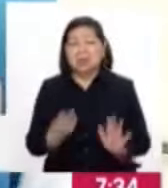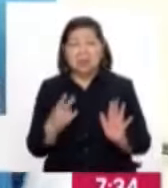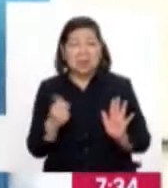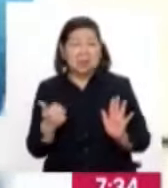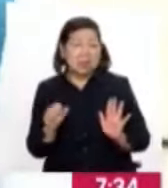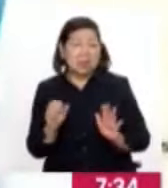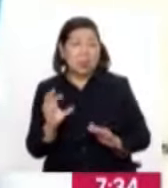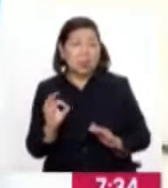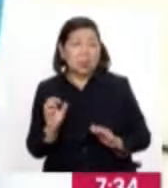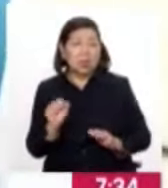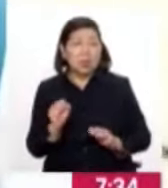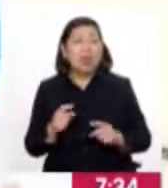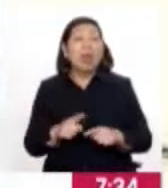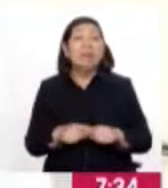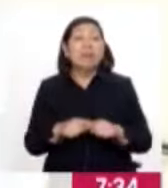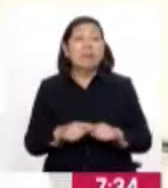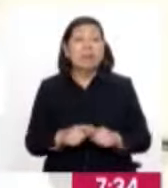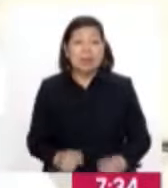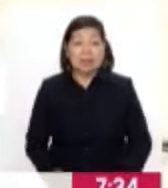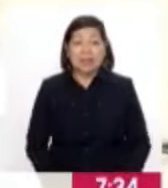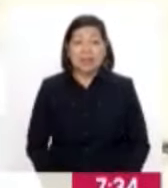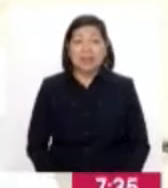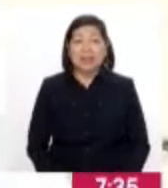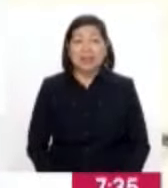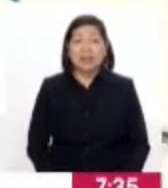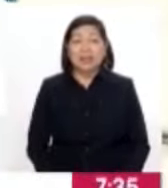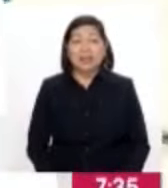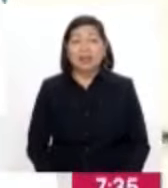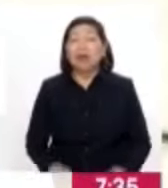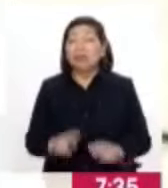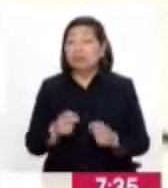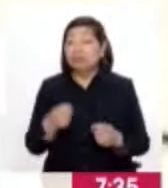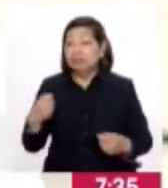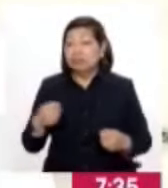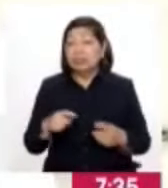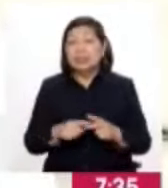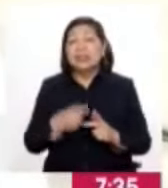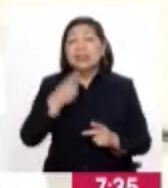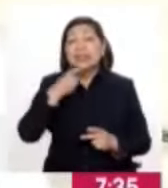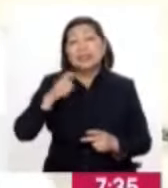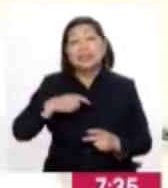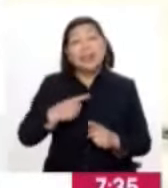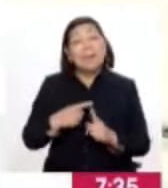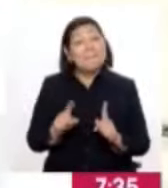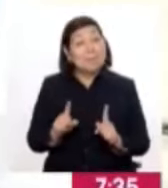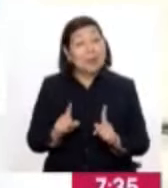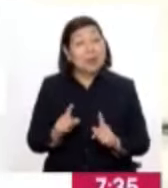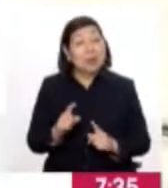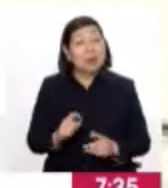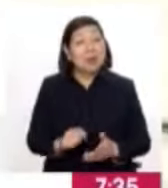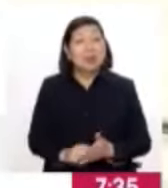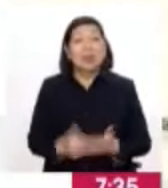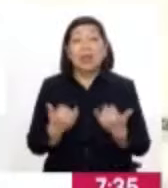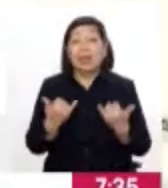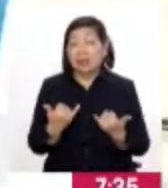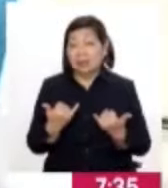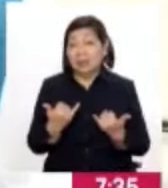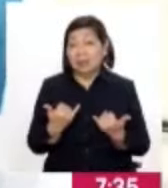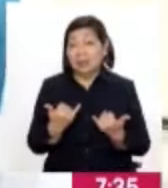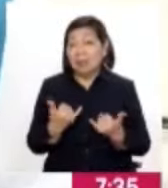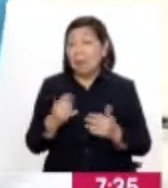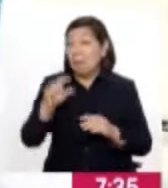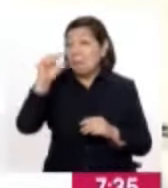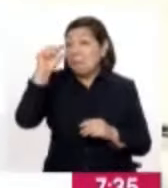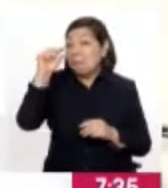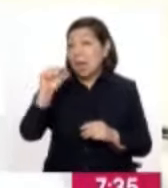70, 60, 50 soles, dependiendo de los distritos y dependiendo de los centros de inspecciones técnicas vehiculares, pero vuelvo a repetir, este precio es el